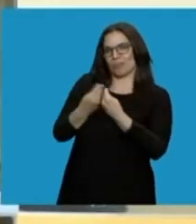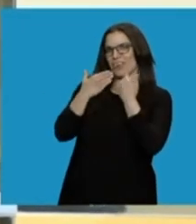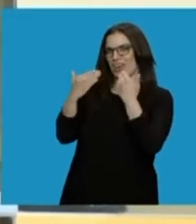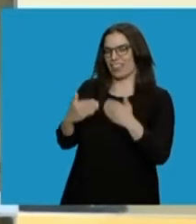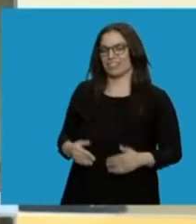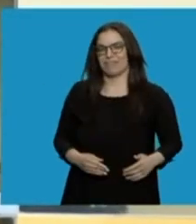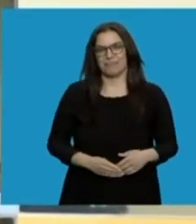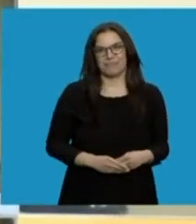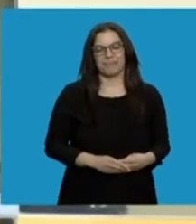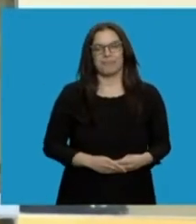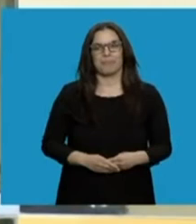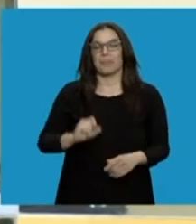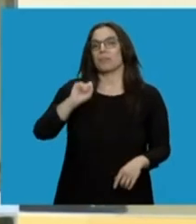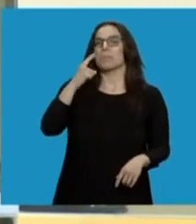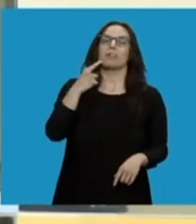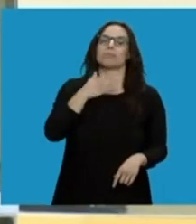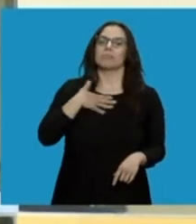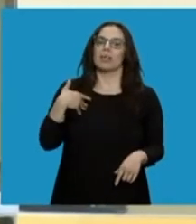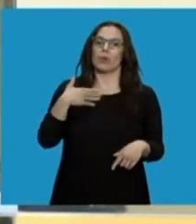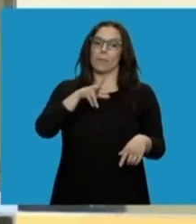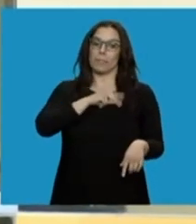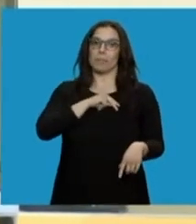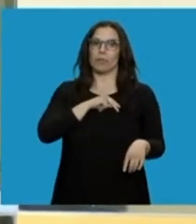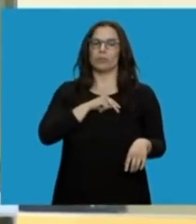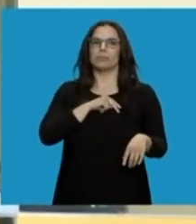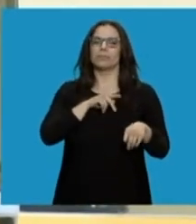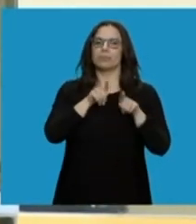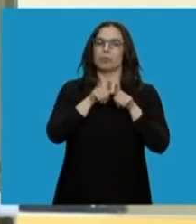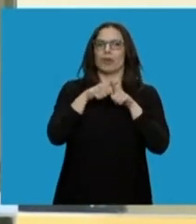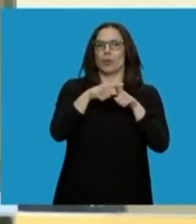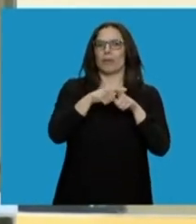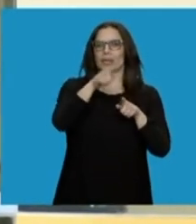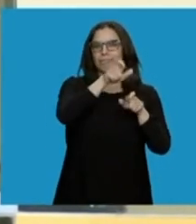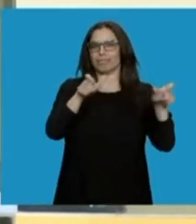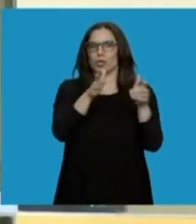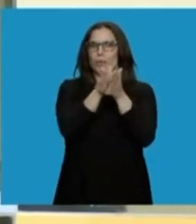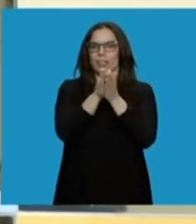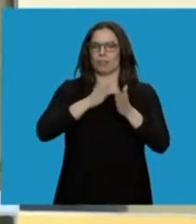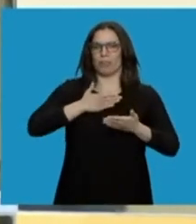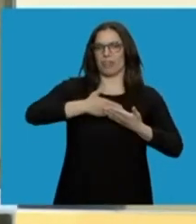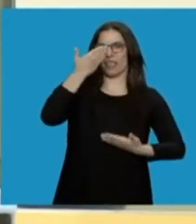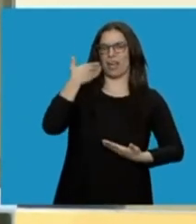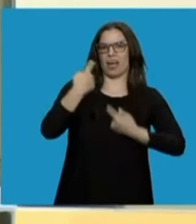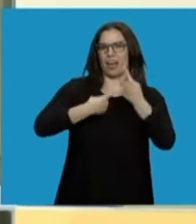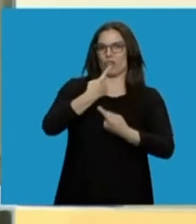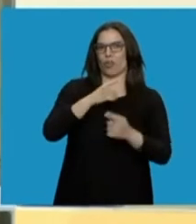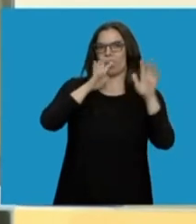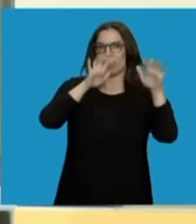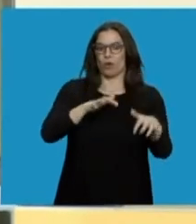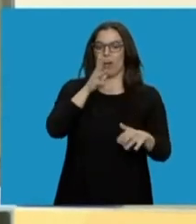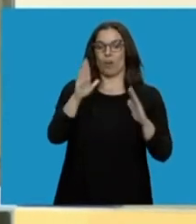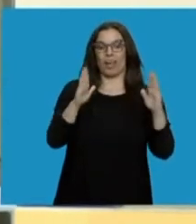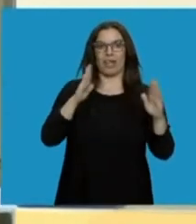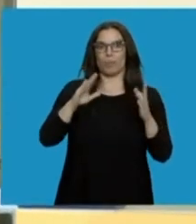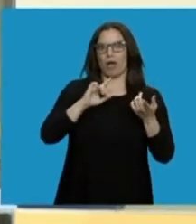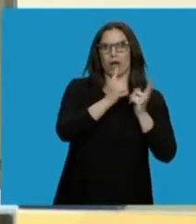Antonio. En primer lugar, me gustaría compartir este premio con mis compañeros en el Diario de León. Son tiempos de cambios para los que nos dedicamos a este oficio de contar lo que